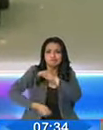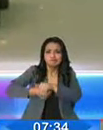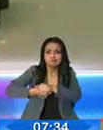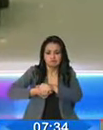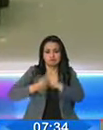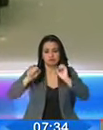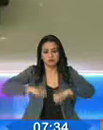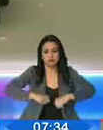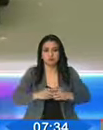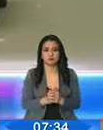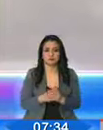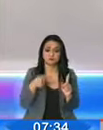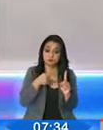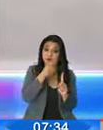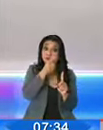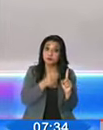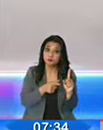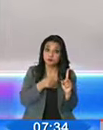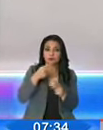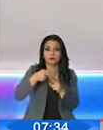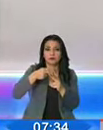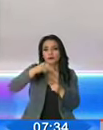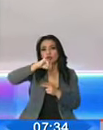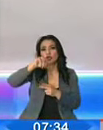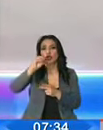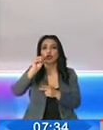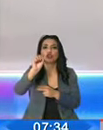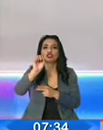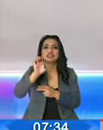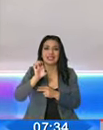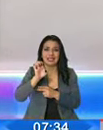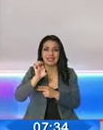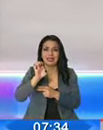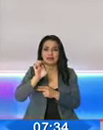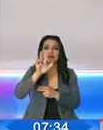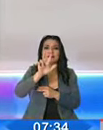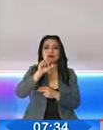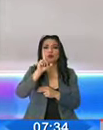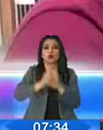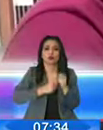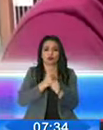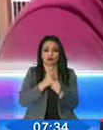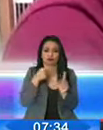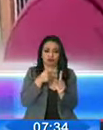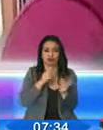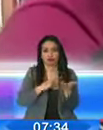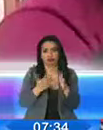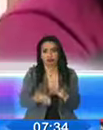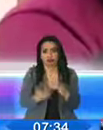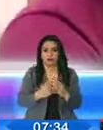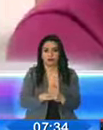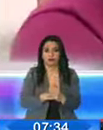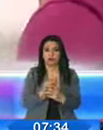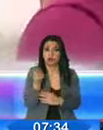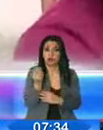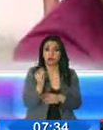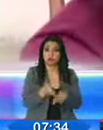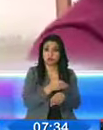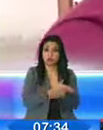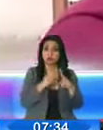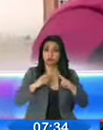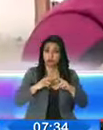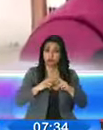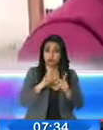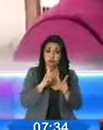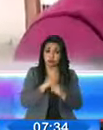La víctima fue identificada como José Armando Asmal Cabrera, de 31 años. Este muchacho lo conocemos nosotros, fue tirado con